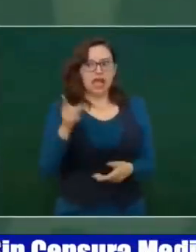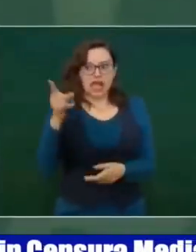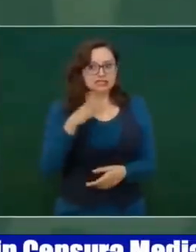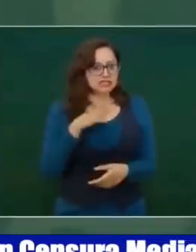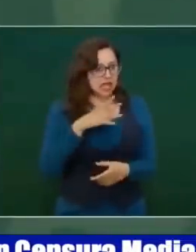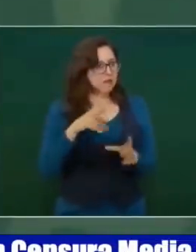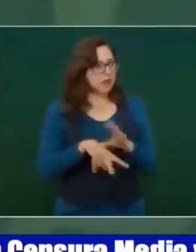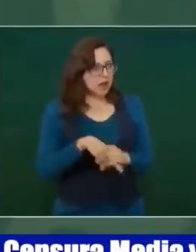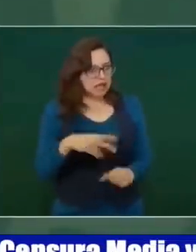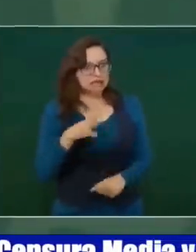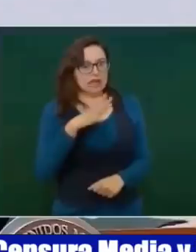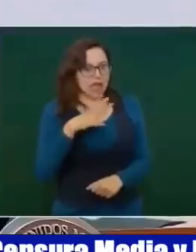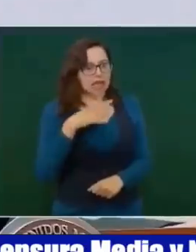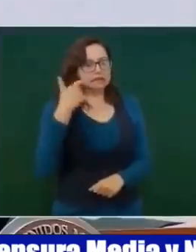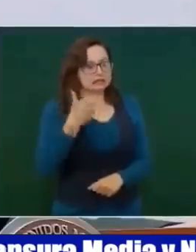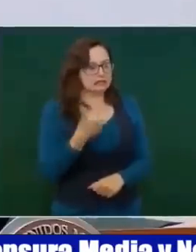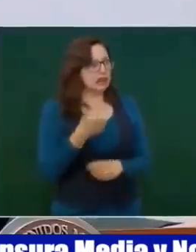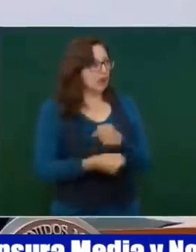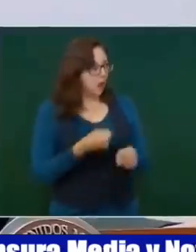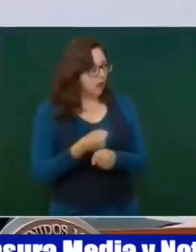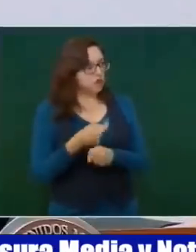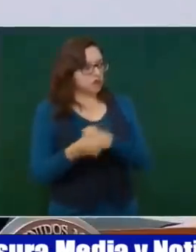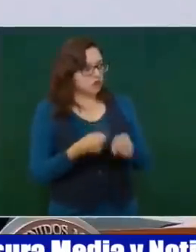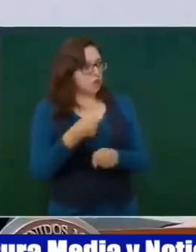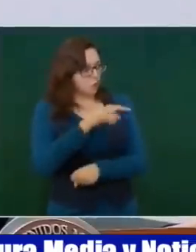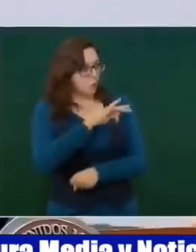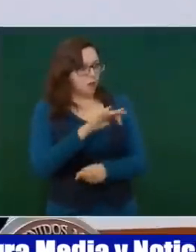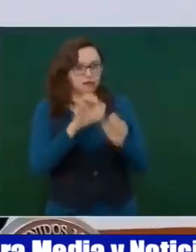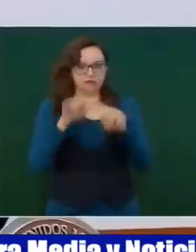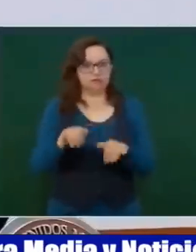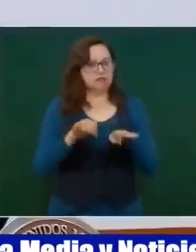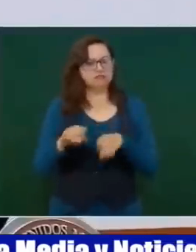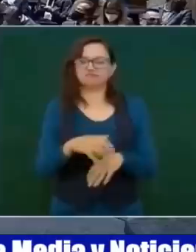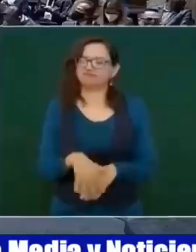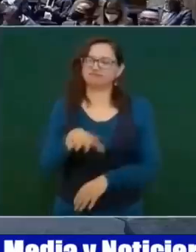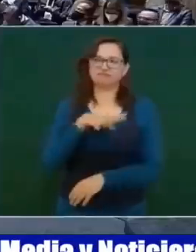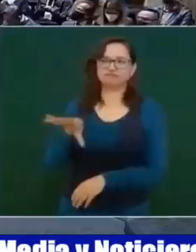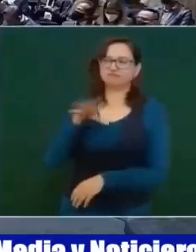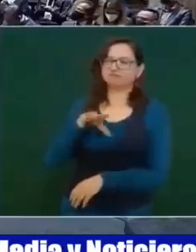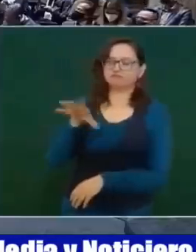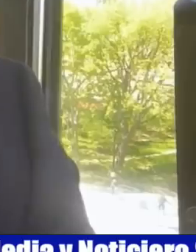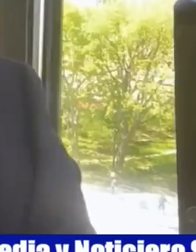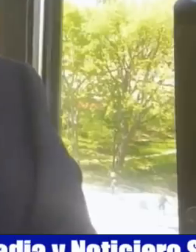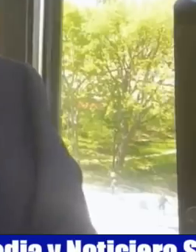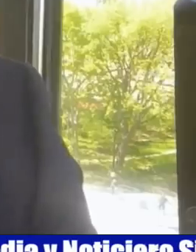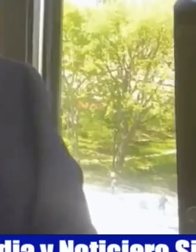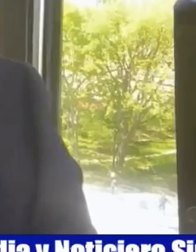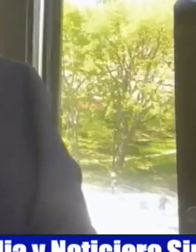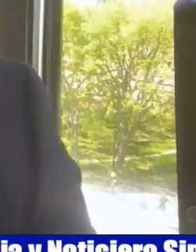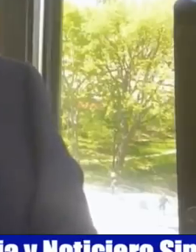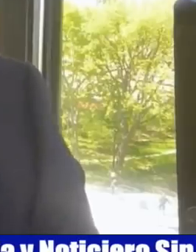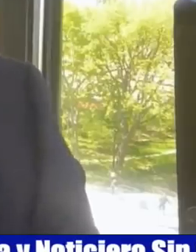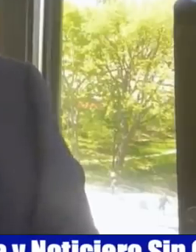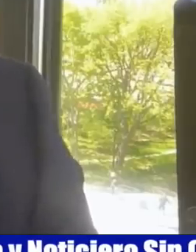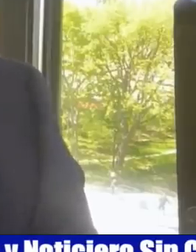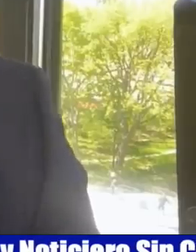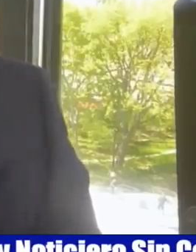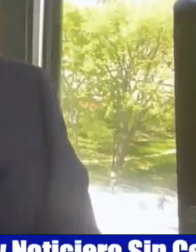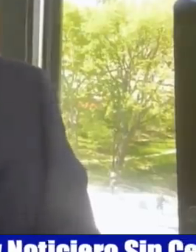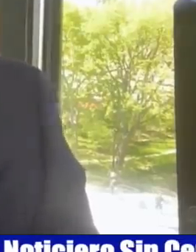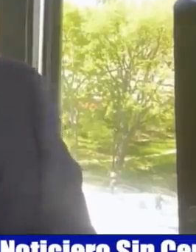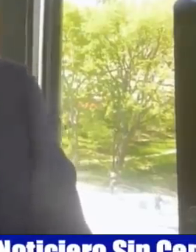vacantes están ahí presentes año tras año tras año. Ahí está la explicación, creo